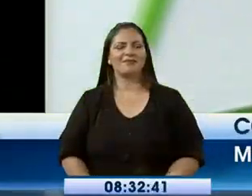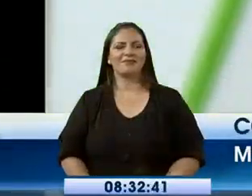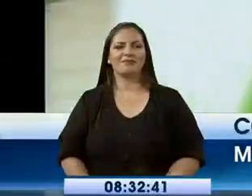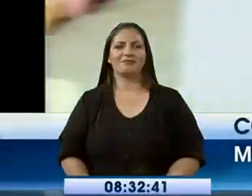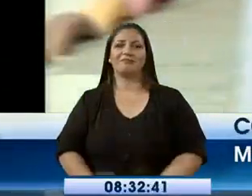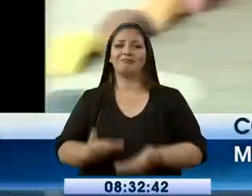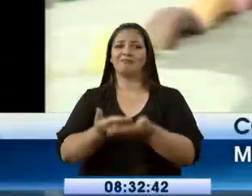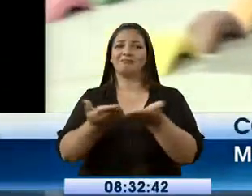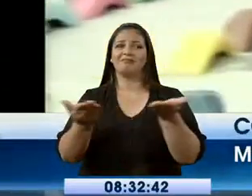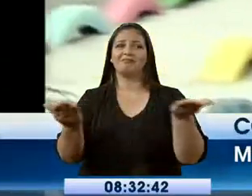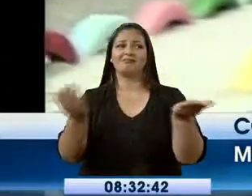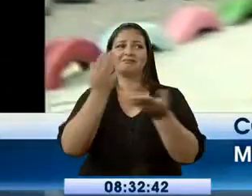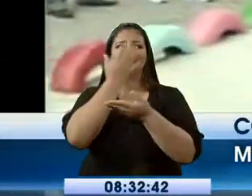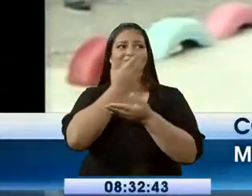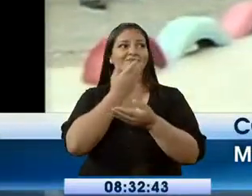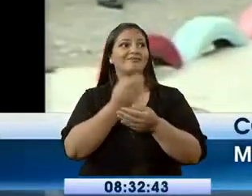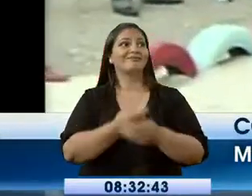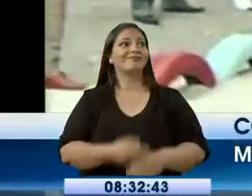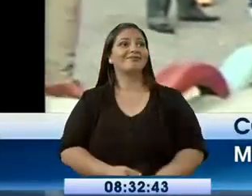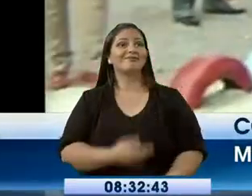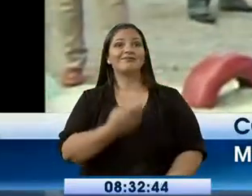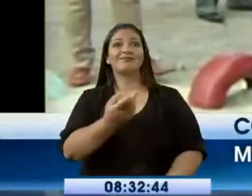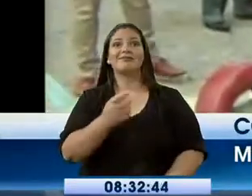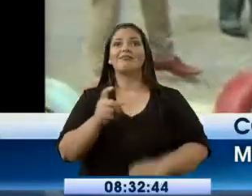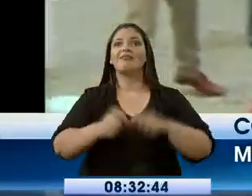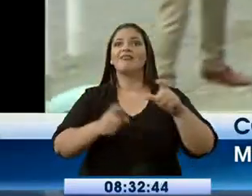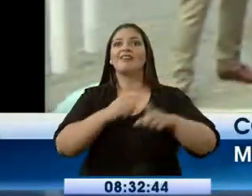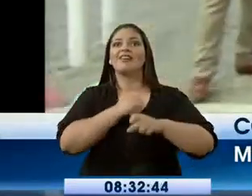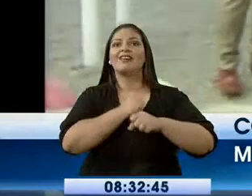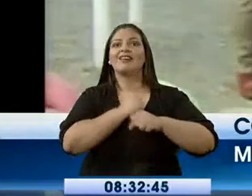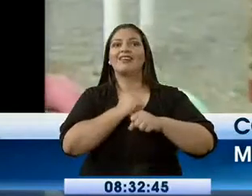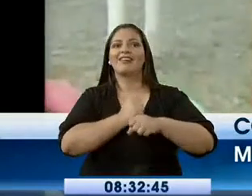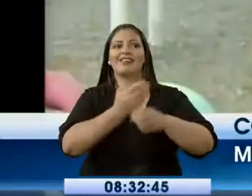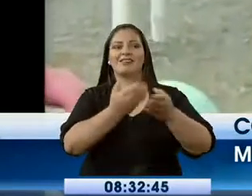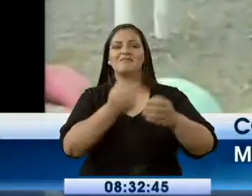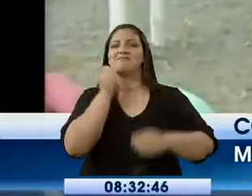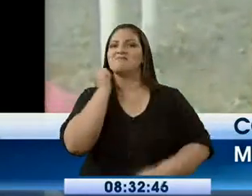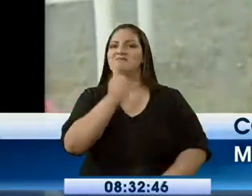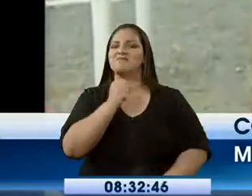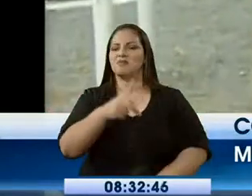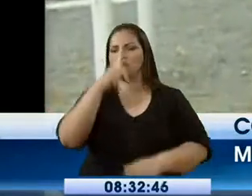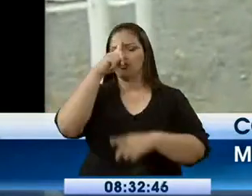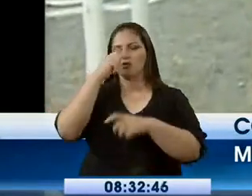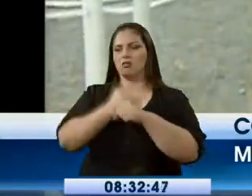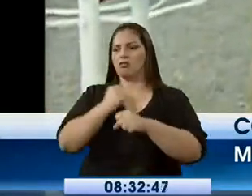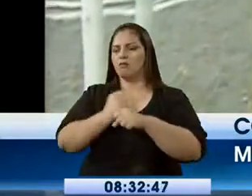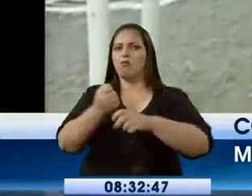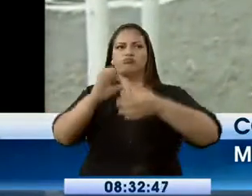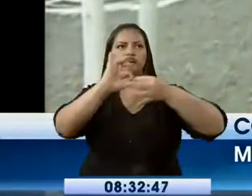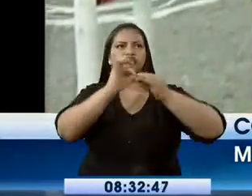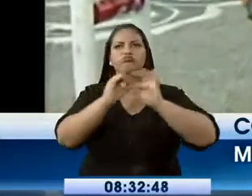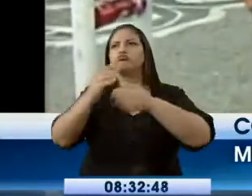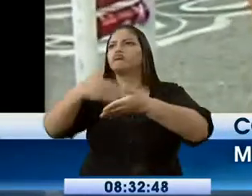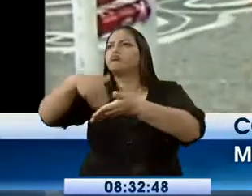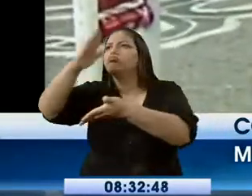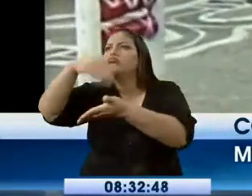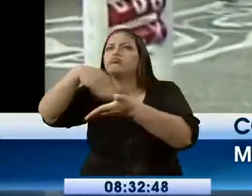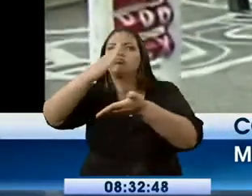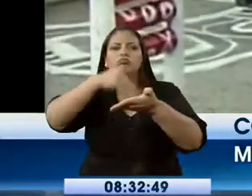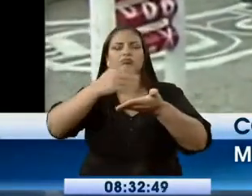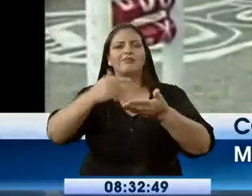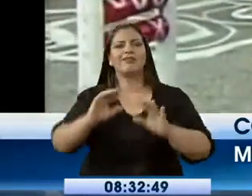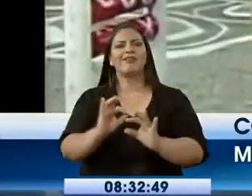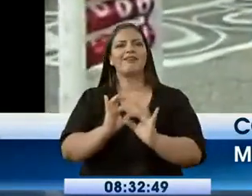viendo. Aquí vemos un cambio, una transformación, y claro, ellos se animaron y participaron en este concurso Mejoremos